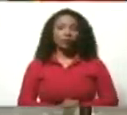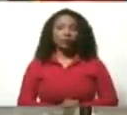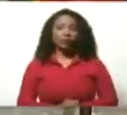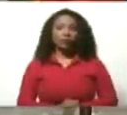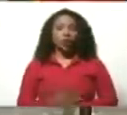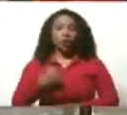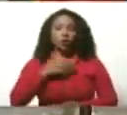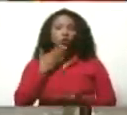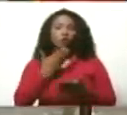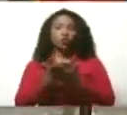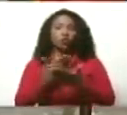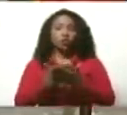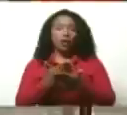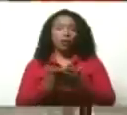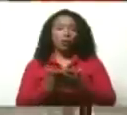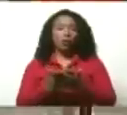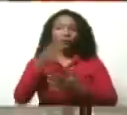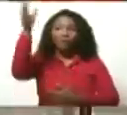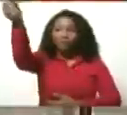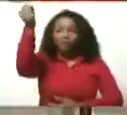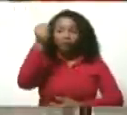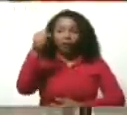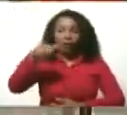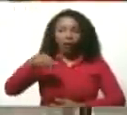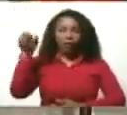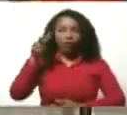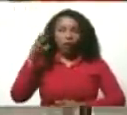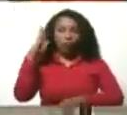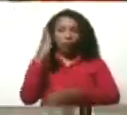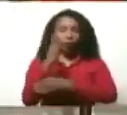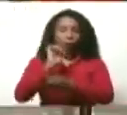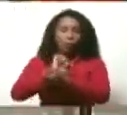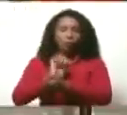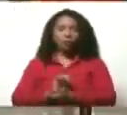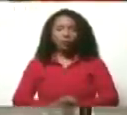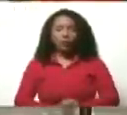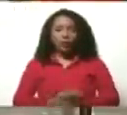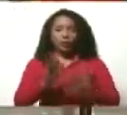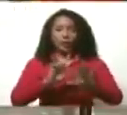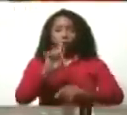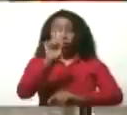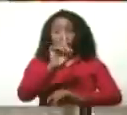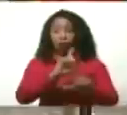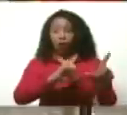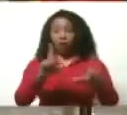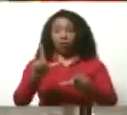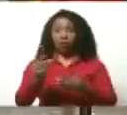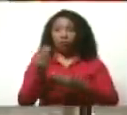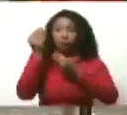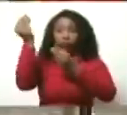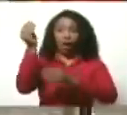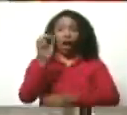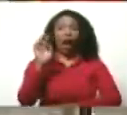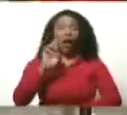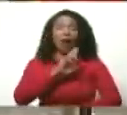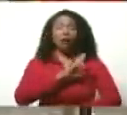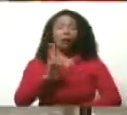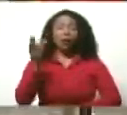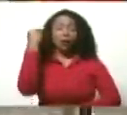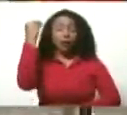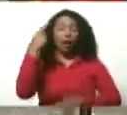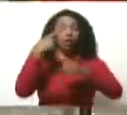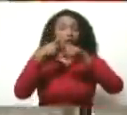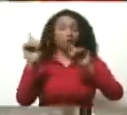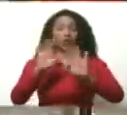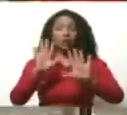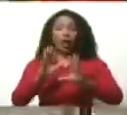hemos solicitado la extradición, ya una entregada a la República de Italia y otras que ya